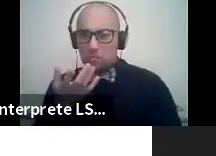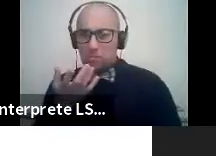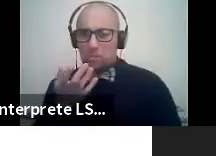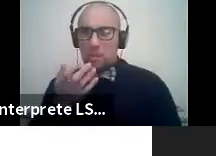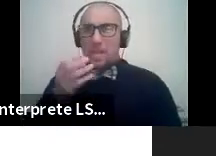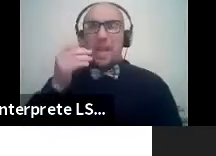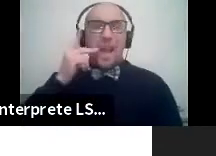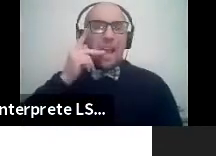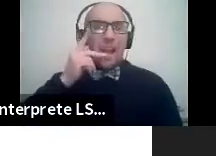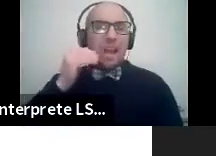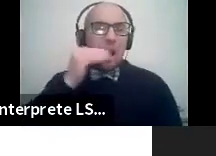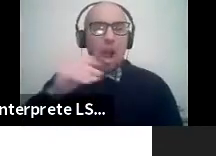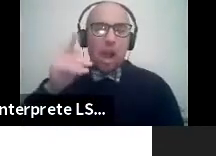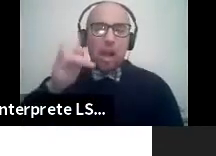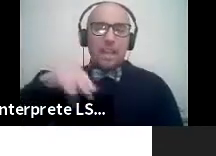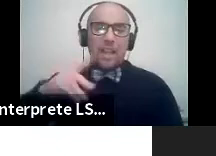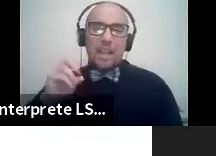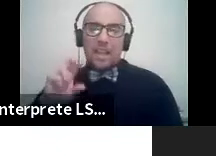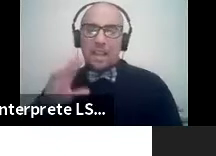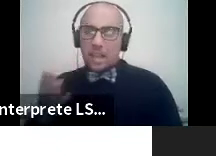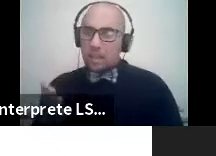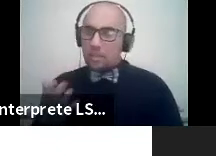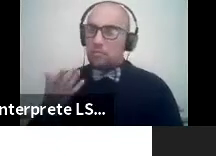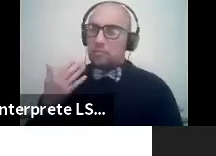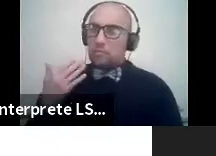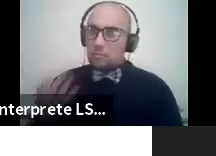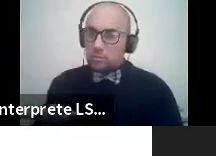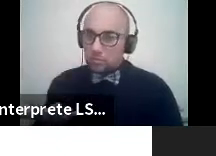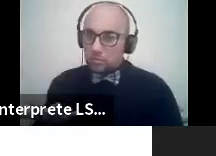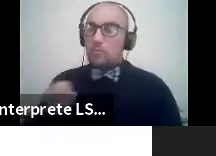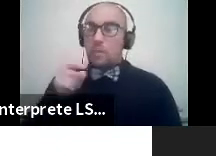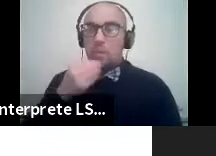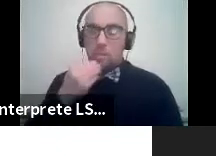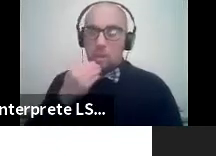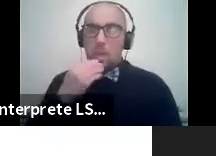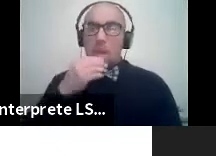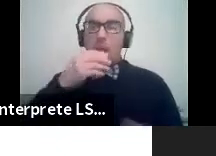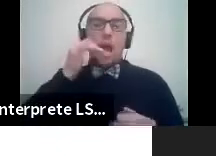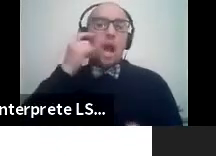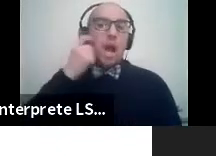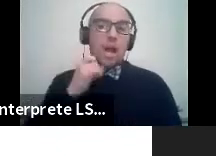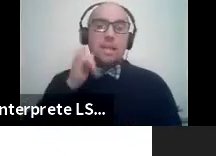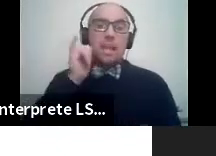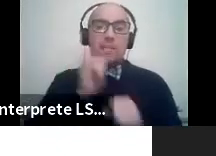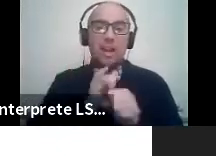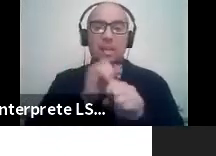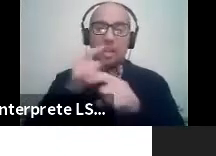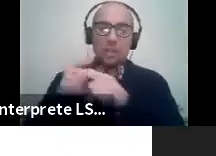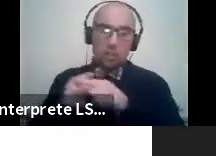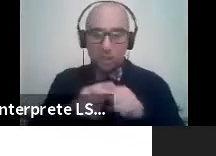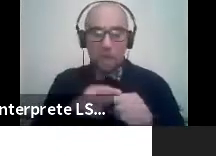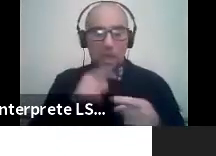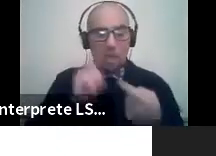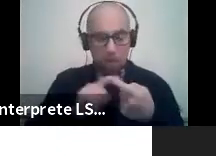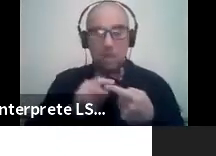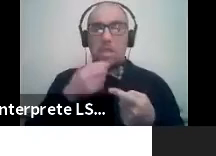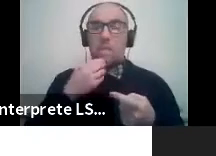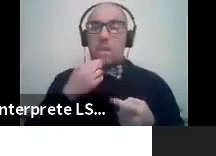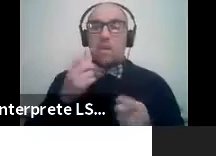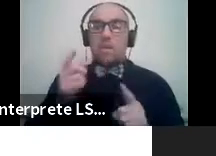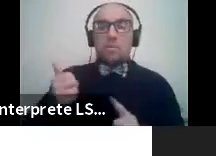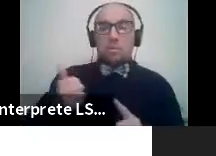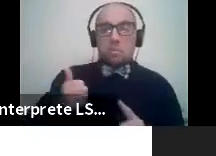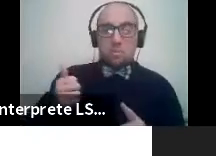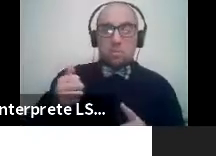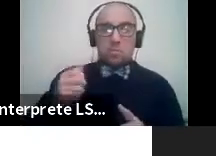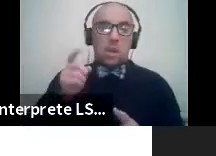kinder. Y estos estereotipos también los tienen los padres, madres y educadoras, perdón, aquí es de kinder